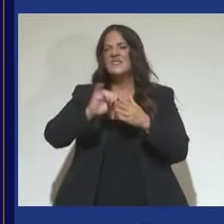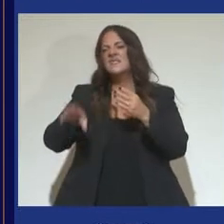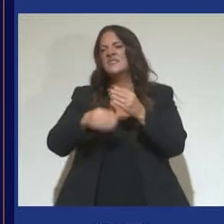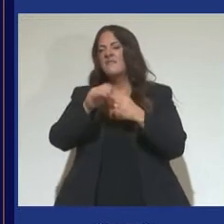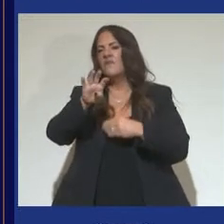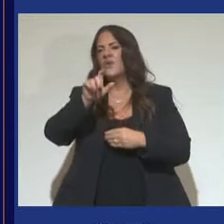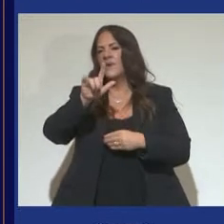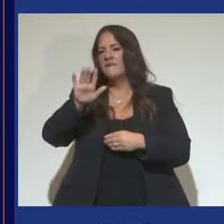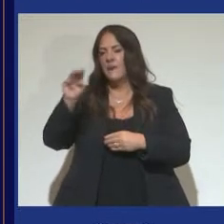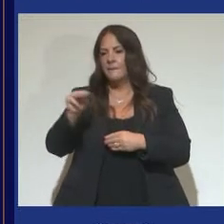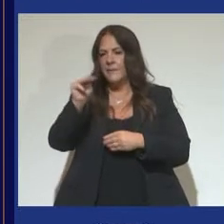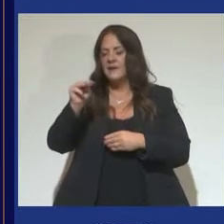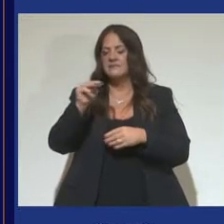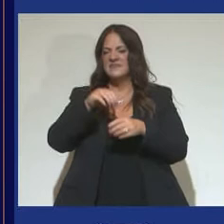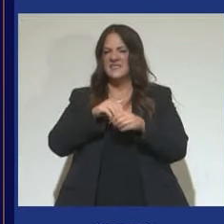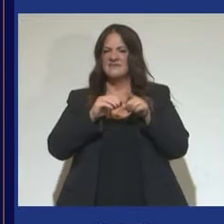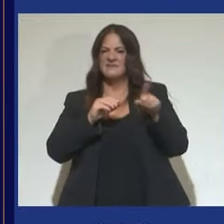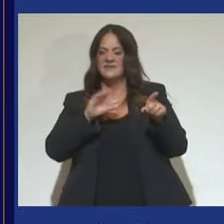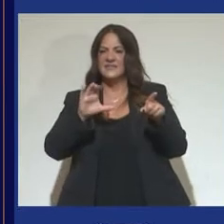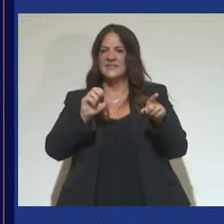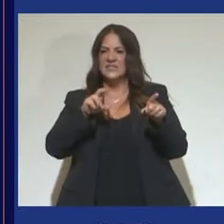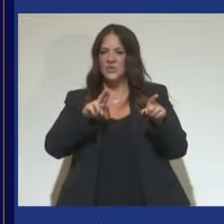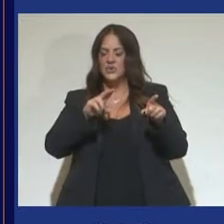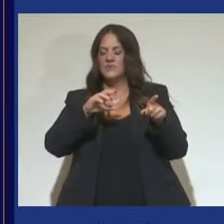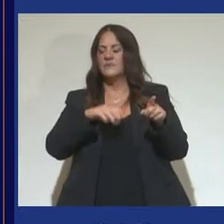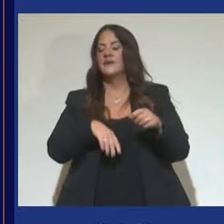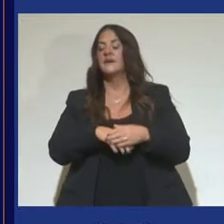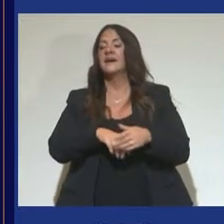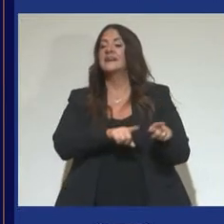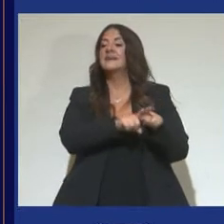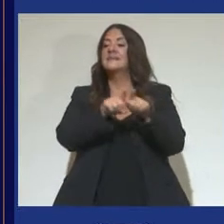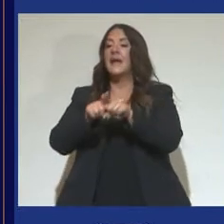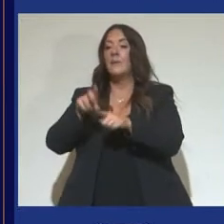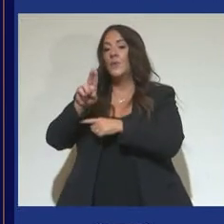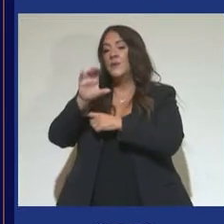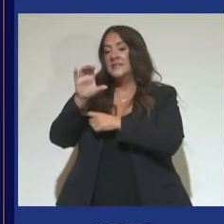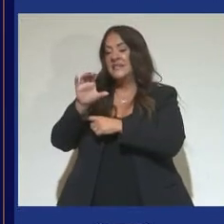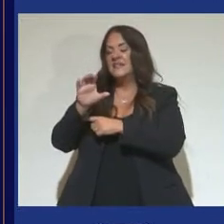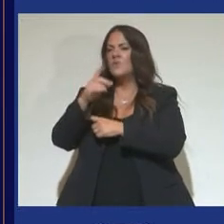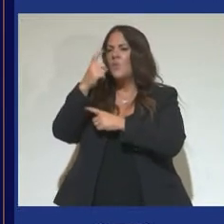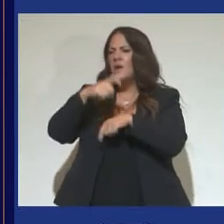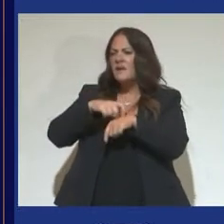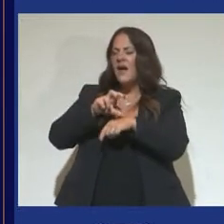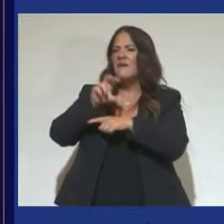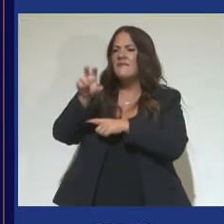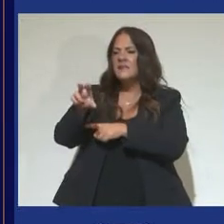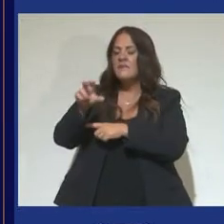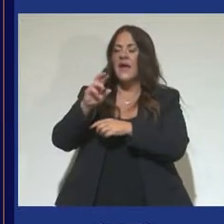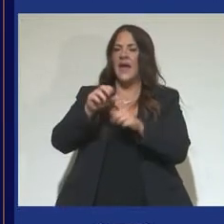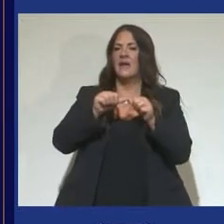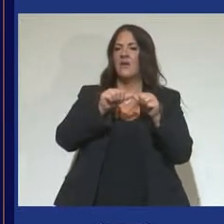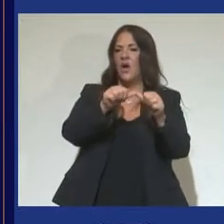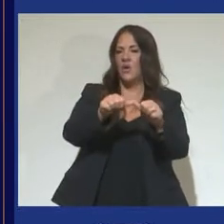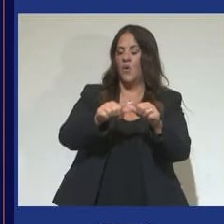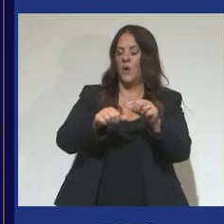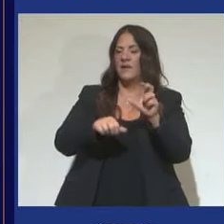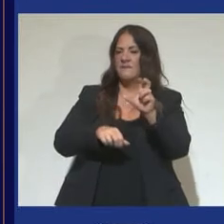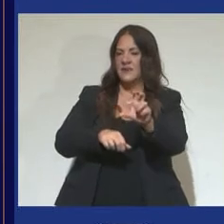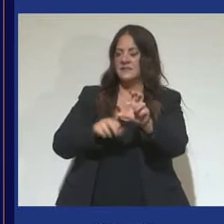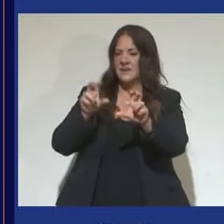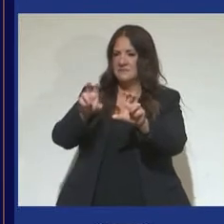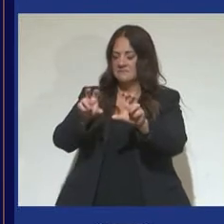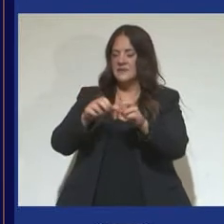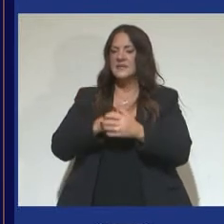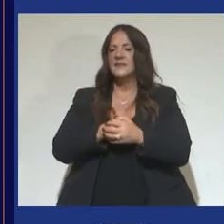425 millones de dólares adicionales ellos ven inversiones parecidas en cuanto a